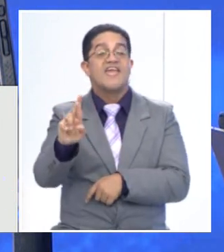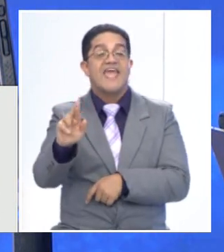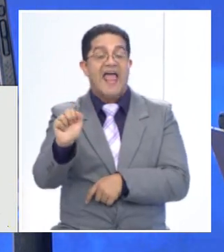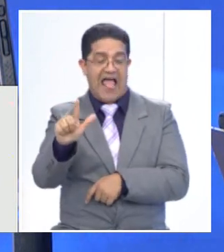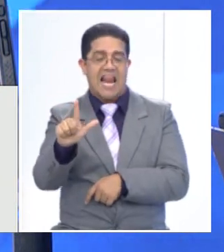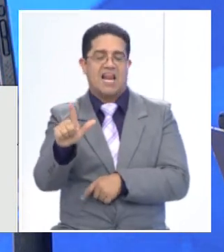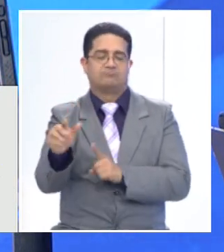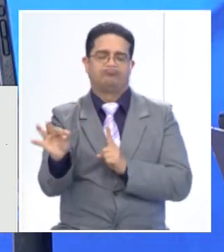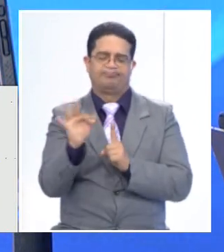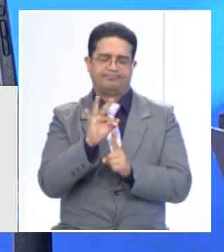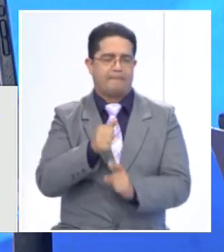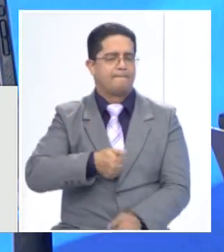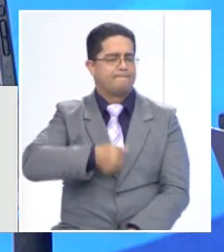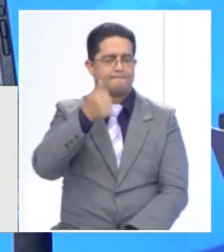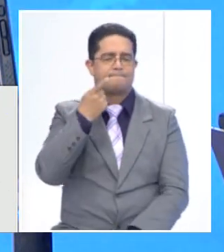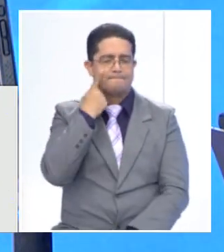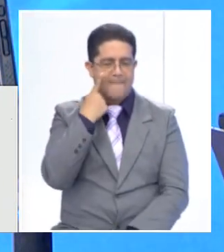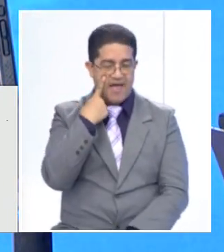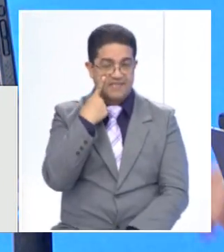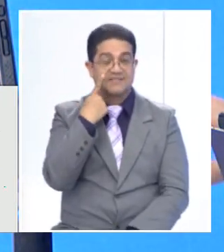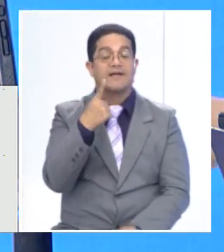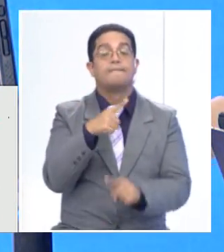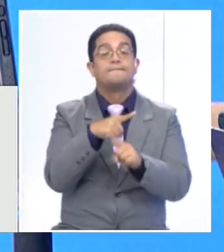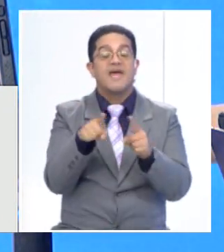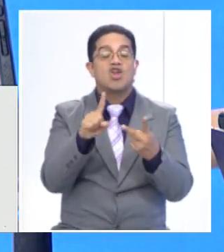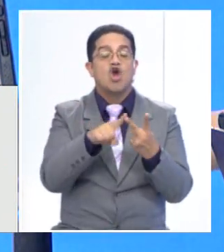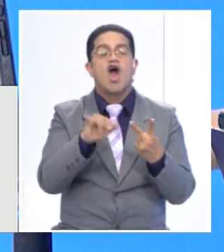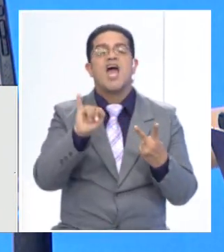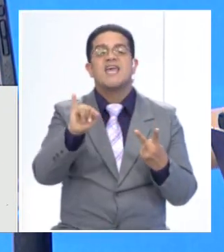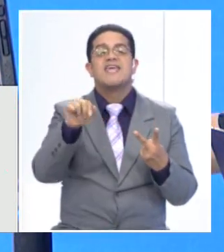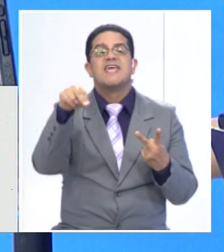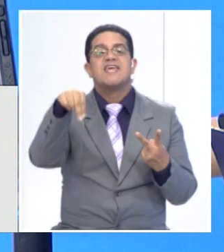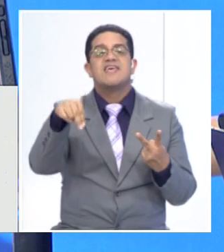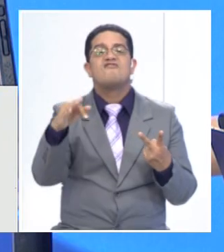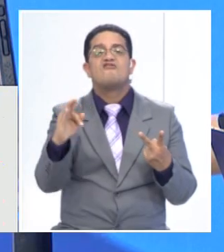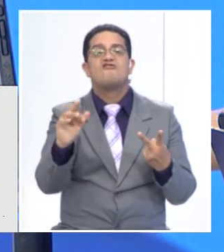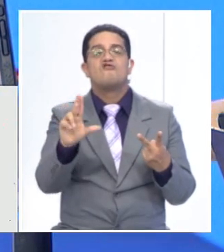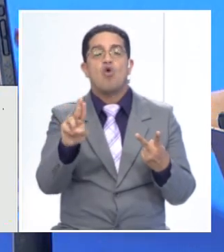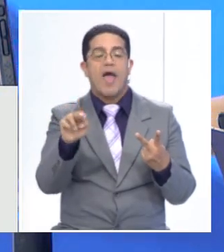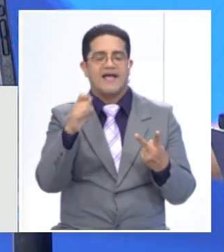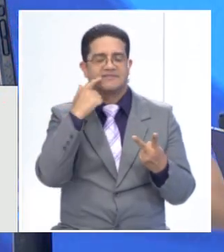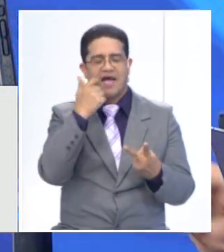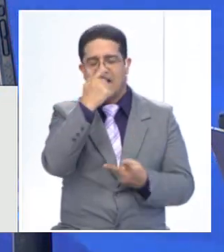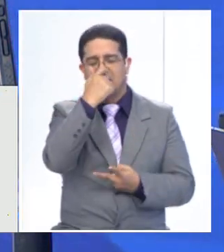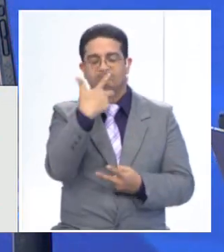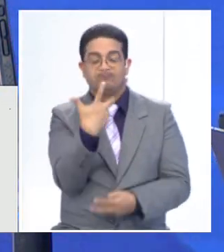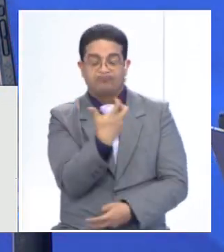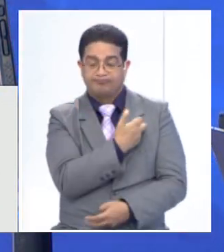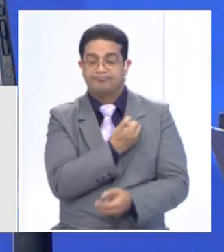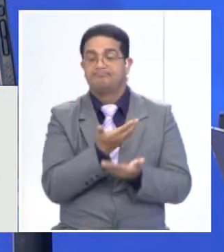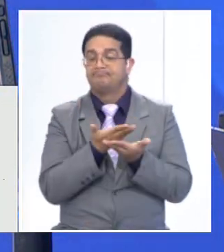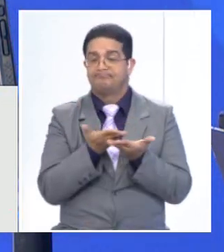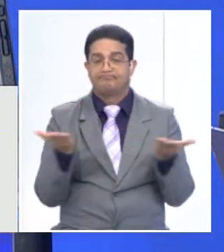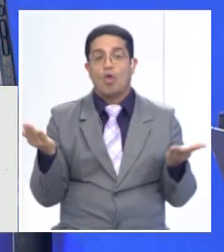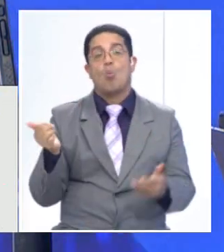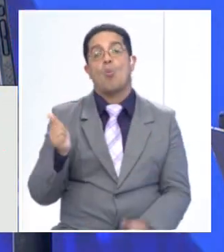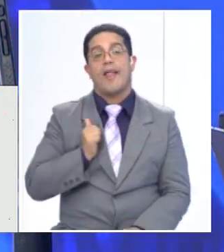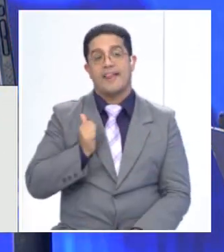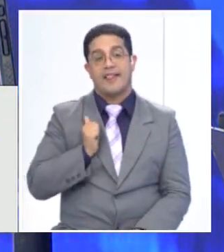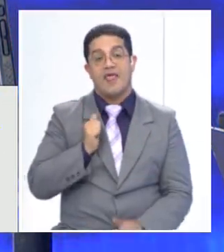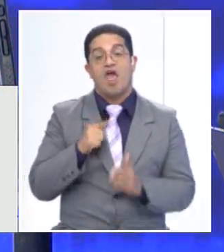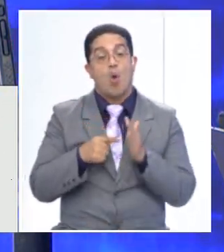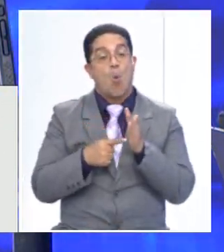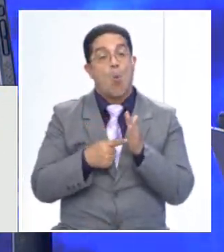frecuente. Entonces, la vacuna de influenza se puede indicar y cumplir para todo paciente una vez al